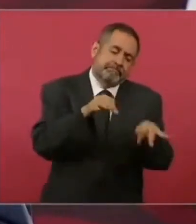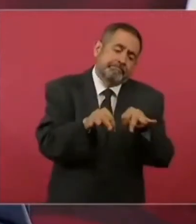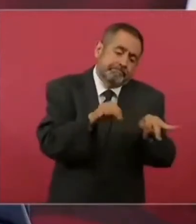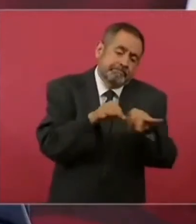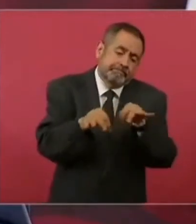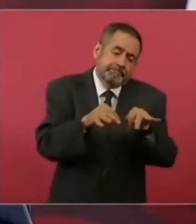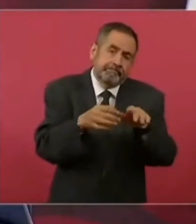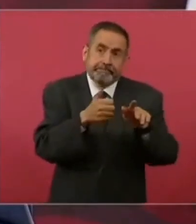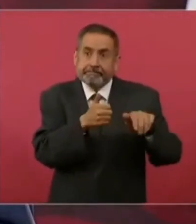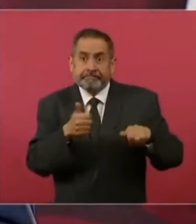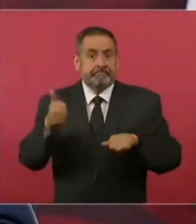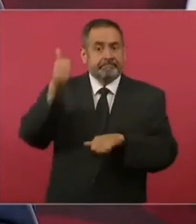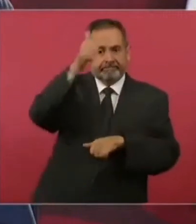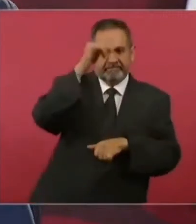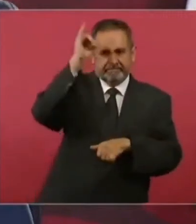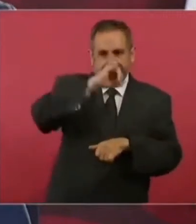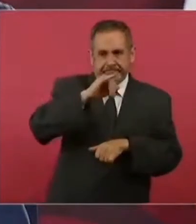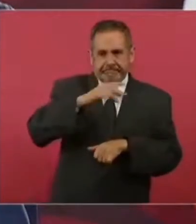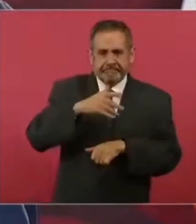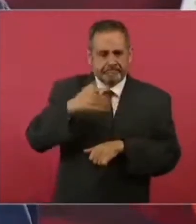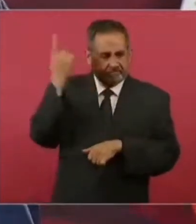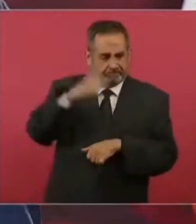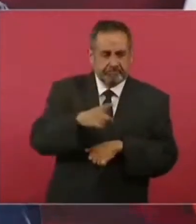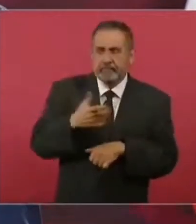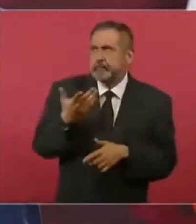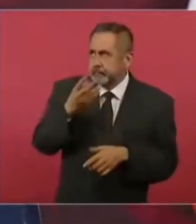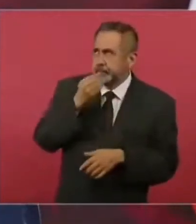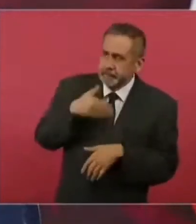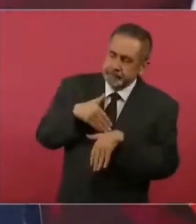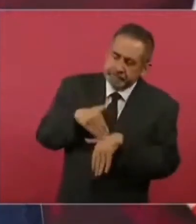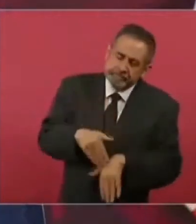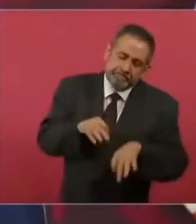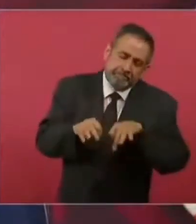medios. El asunto está arriba.